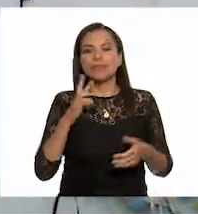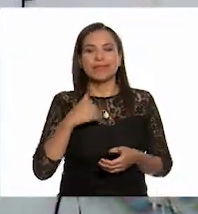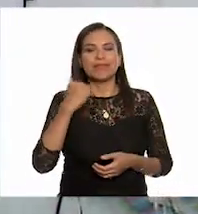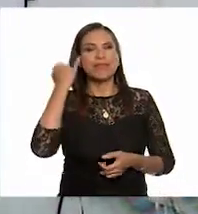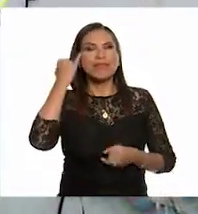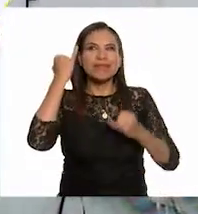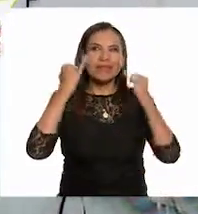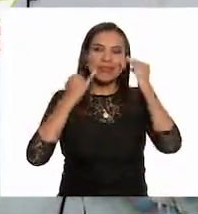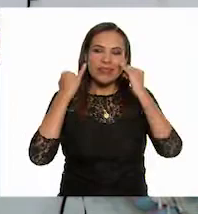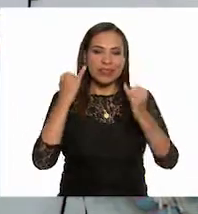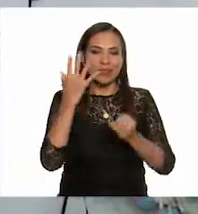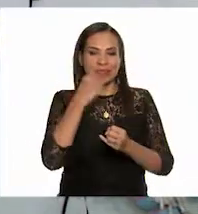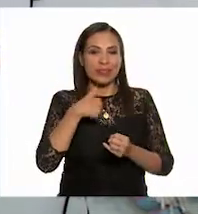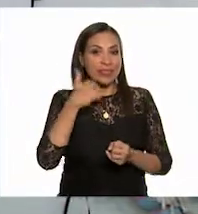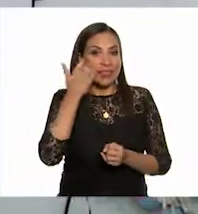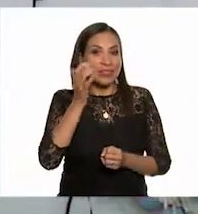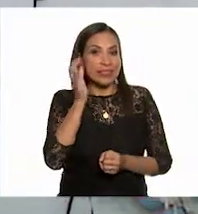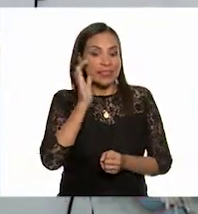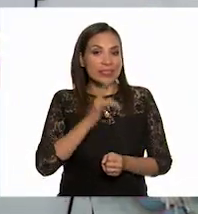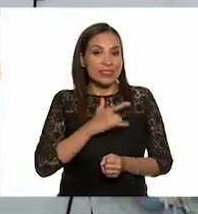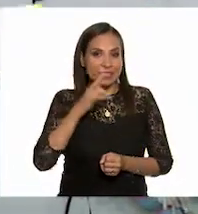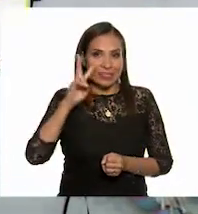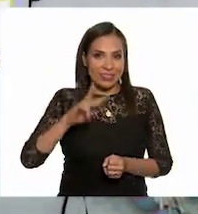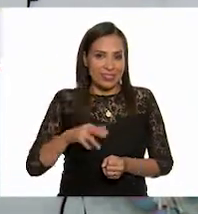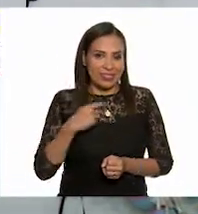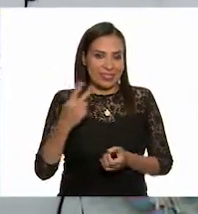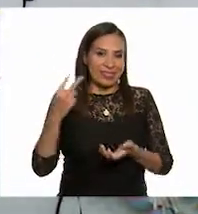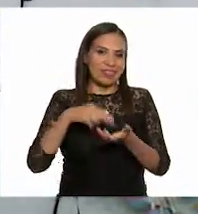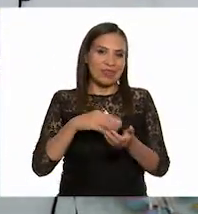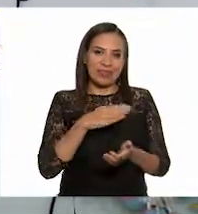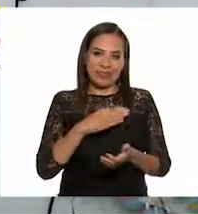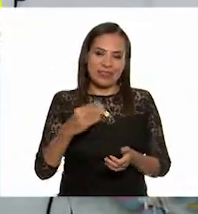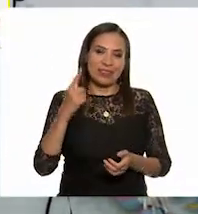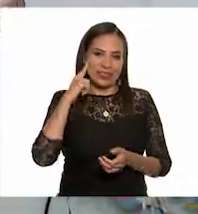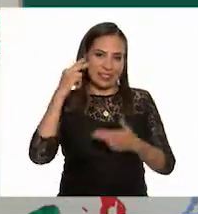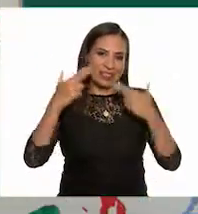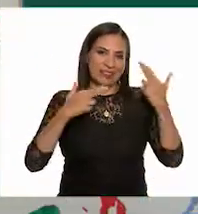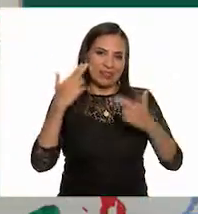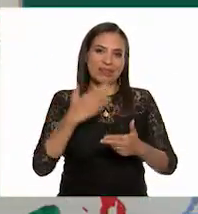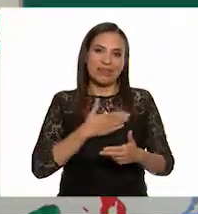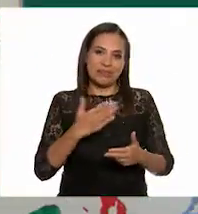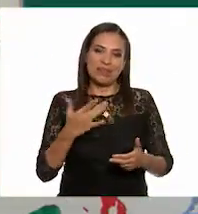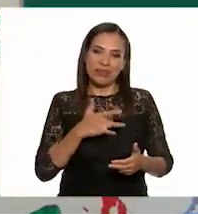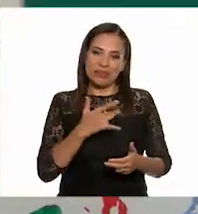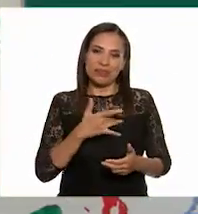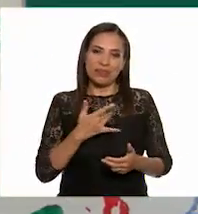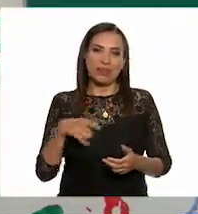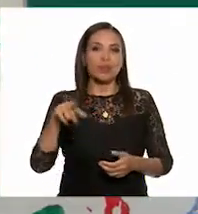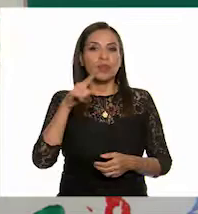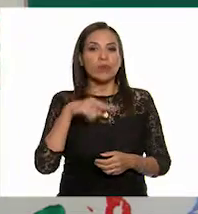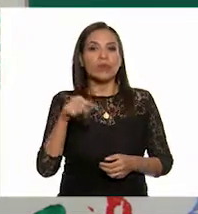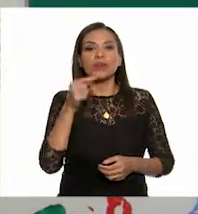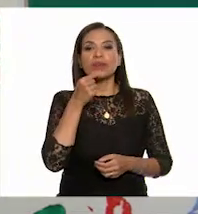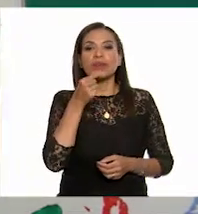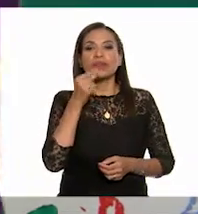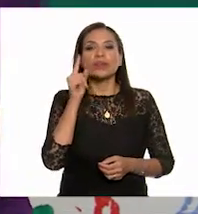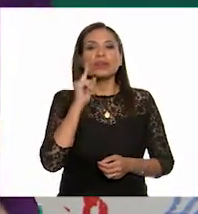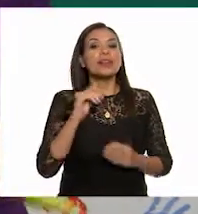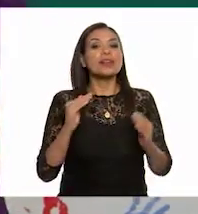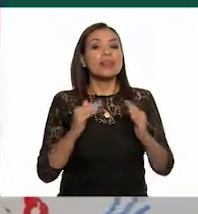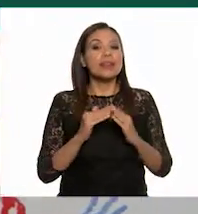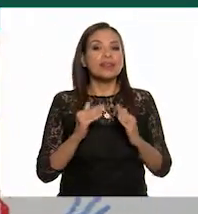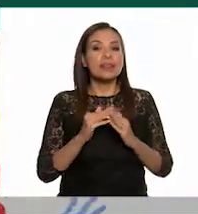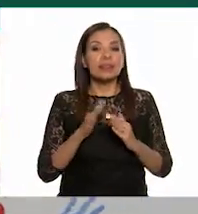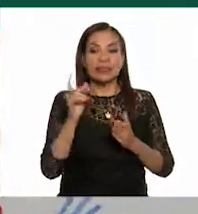encanta imaginarlo. Casi puedo sentir que es de verdad. Estoy de muy buen humor. ¡Qué bueno! ¡Sí, es cierto! ¿Y ustedes, niños y niñas en